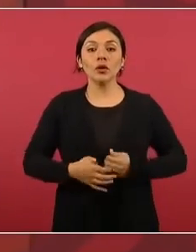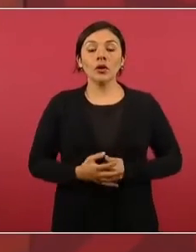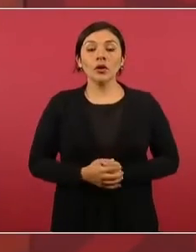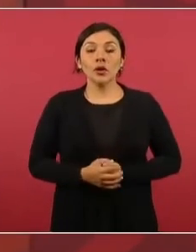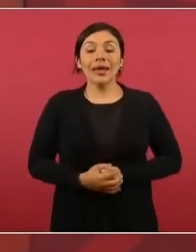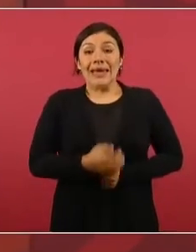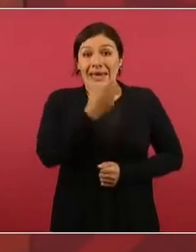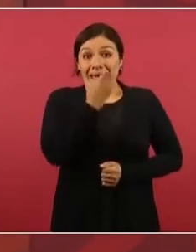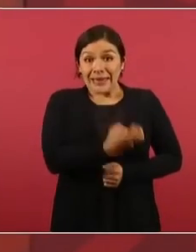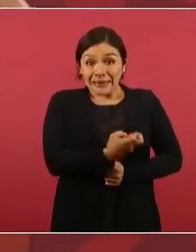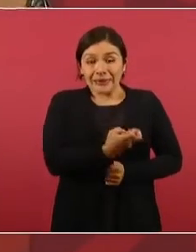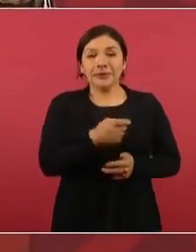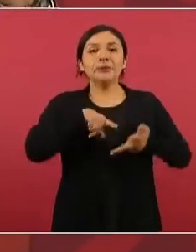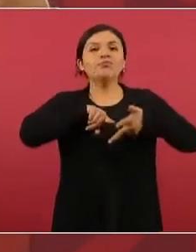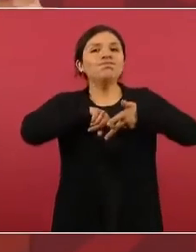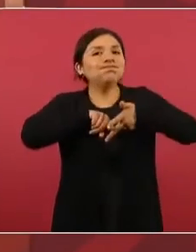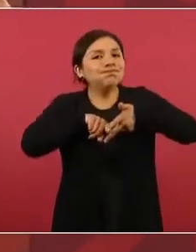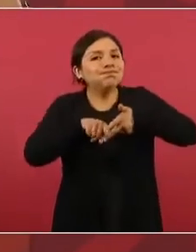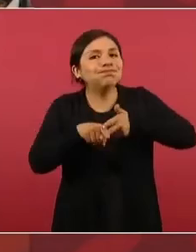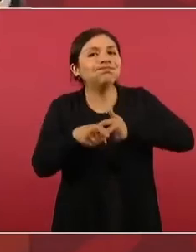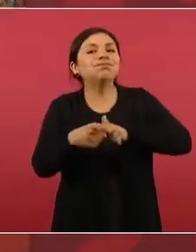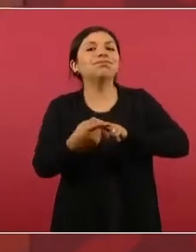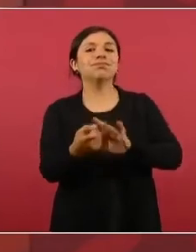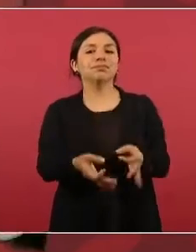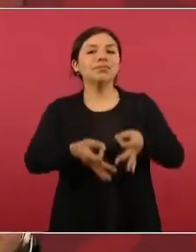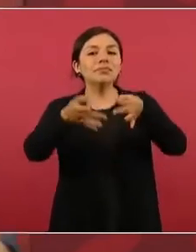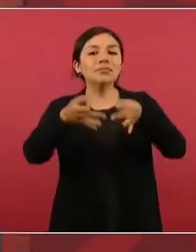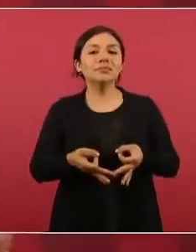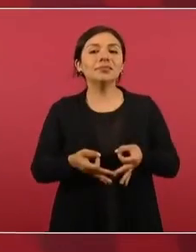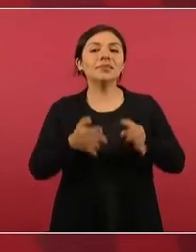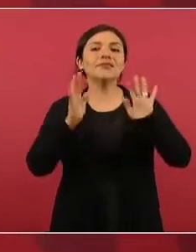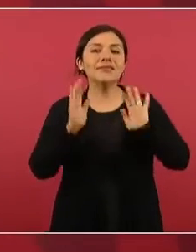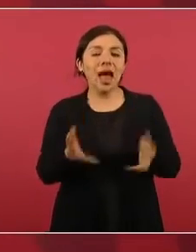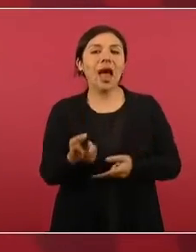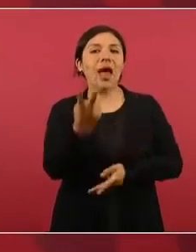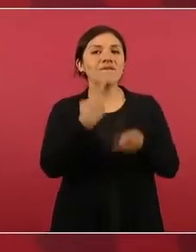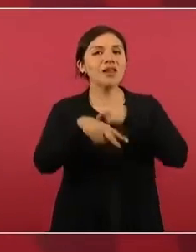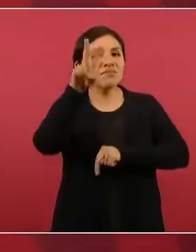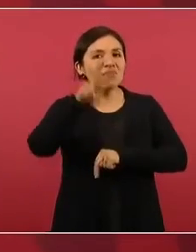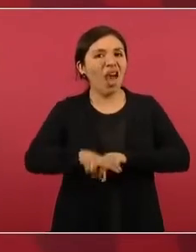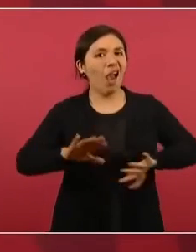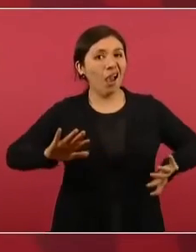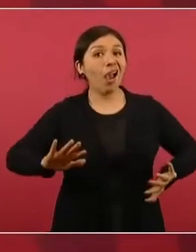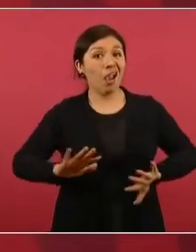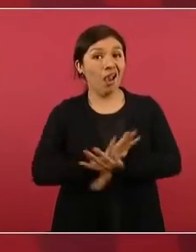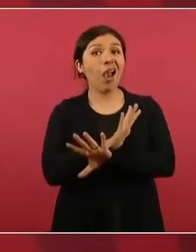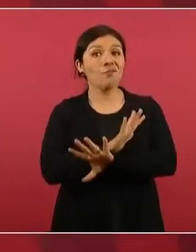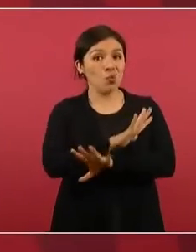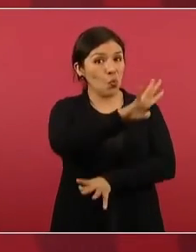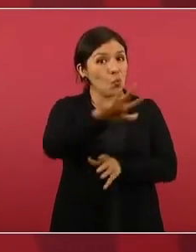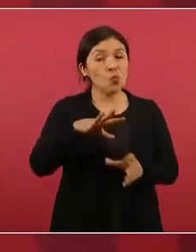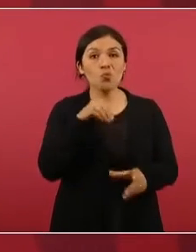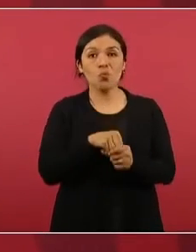Y ahí empieza ya un cambio completo.